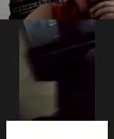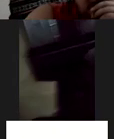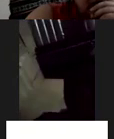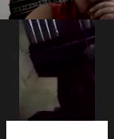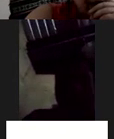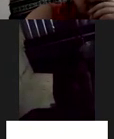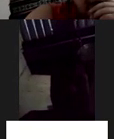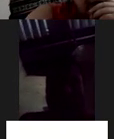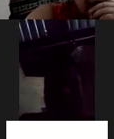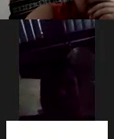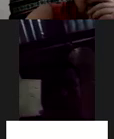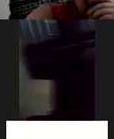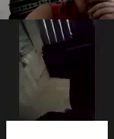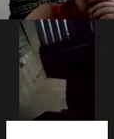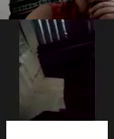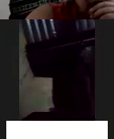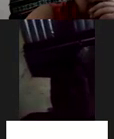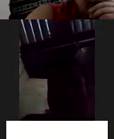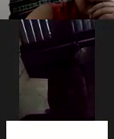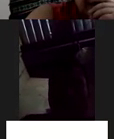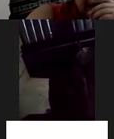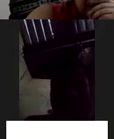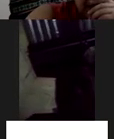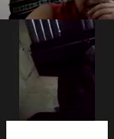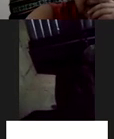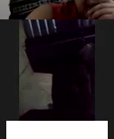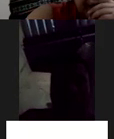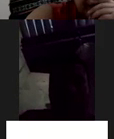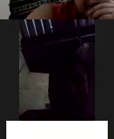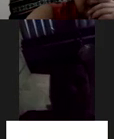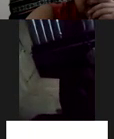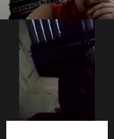el tú se ocupa al final y el so se ocupa al principio.